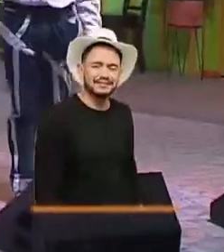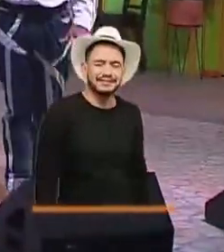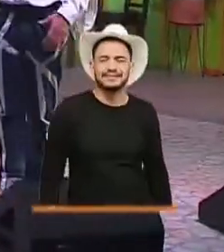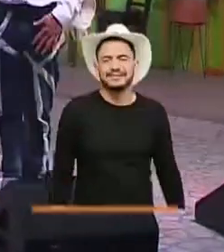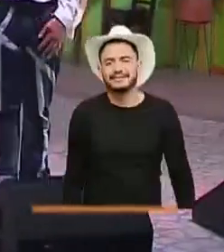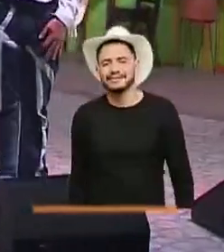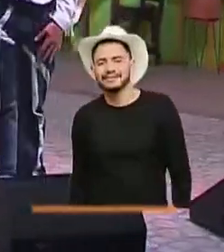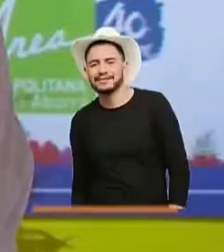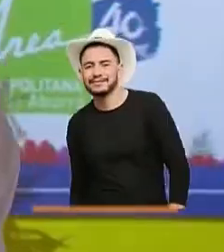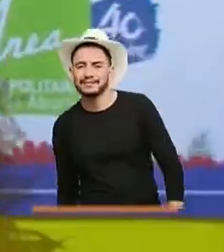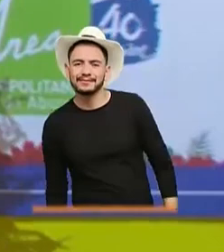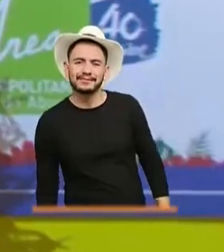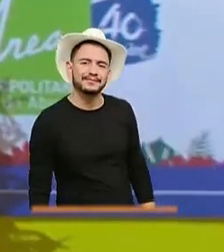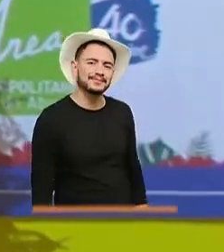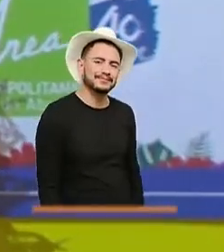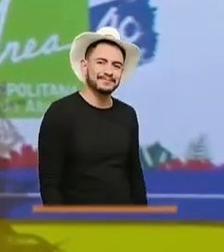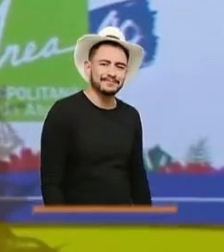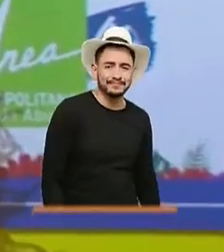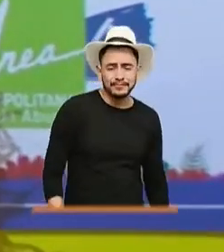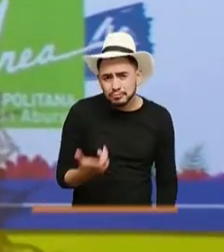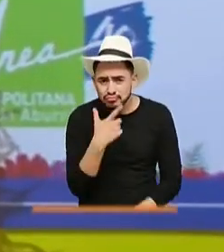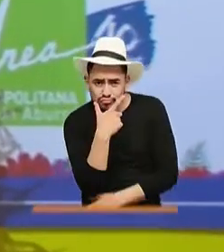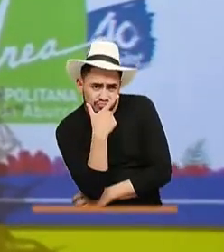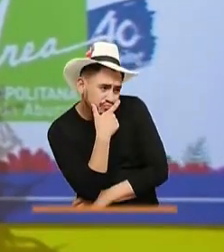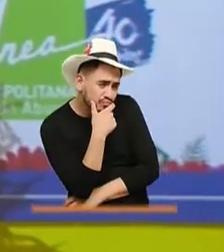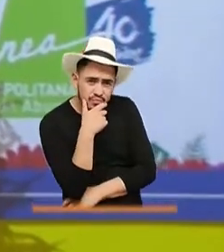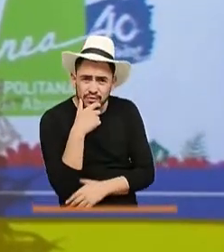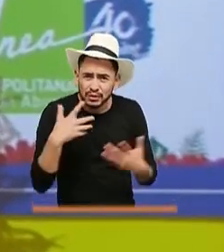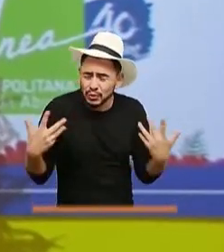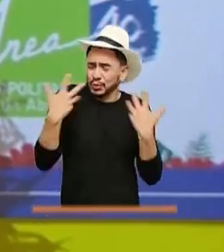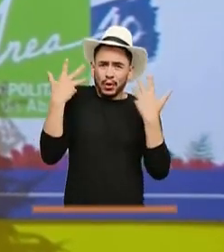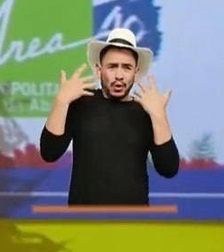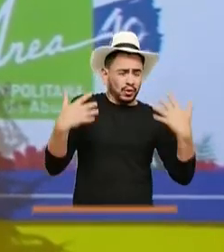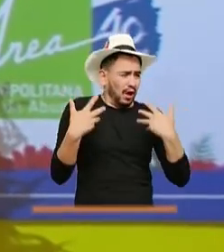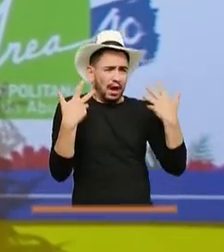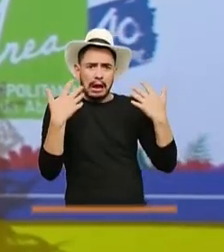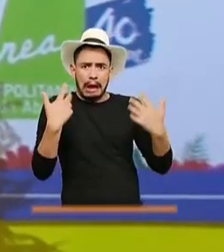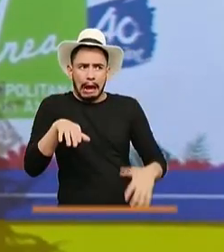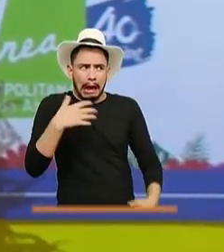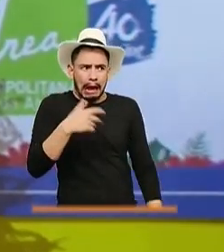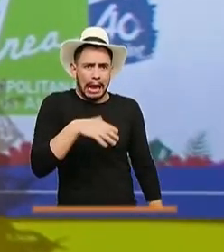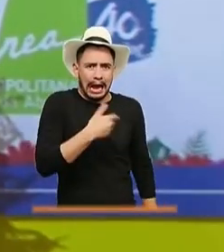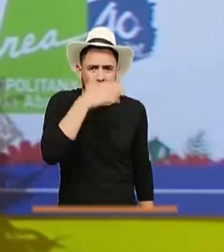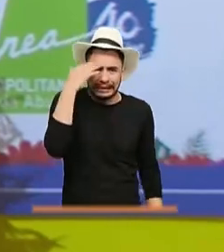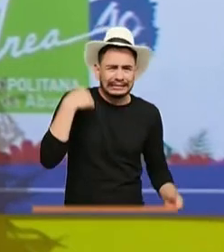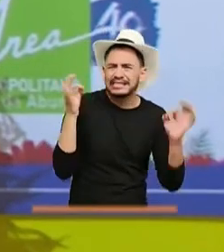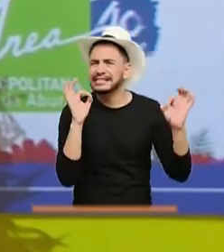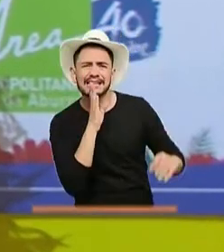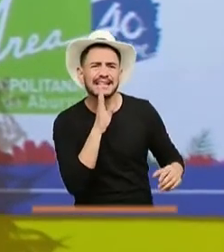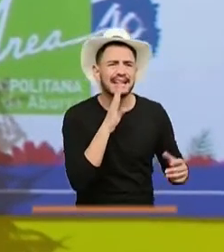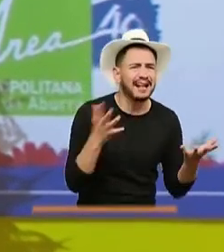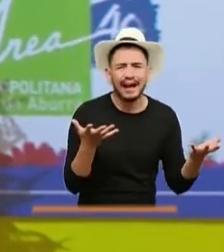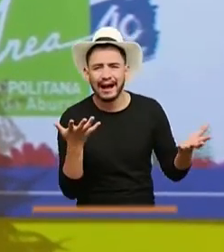Yo sentí un susto el berraco, hasta olvidé que era un hombre, hasta que